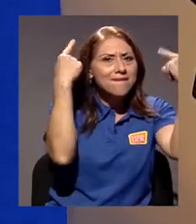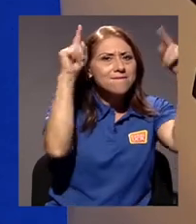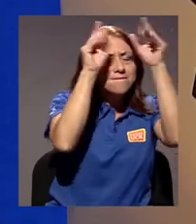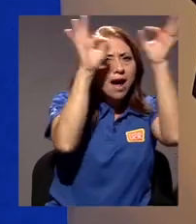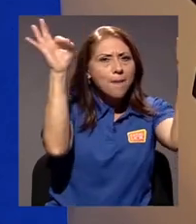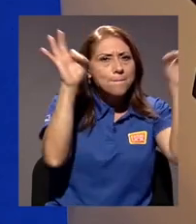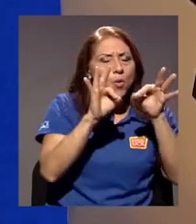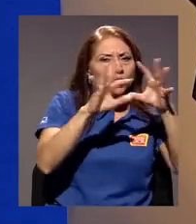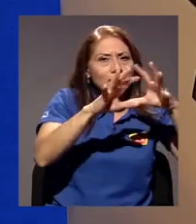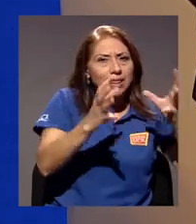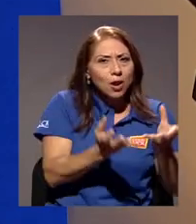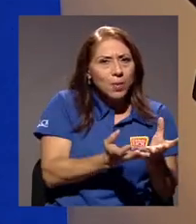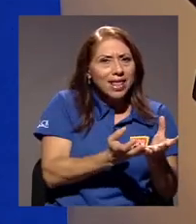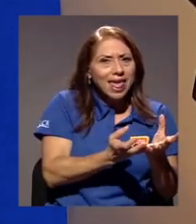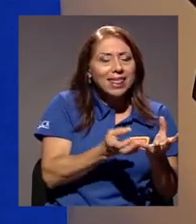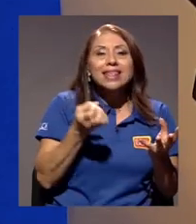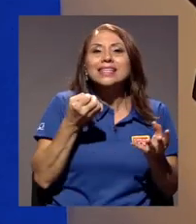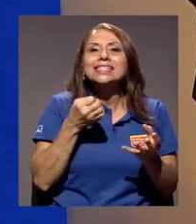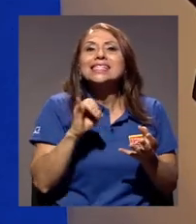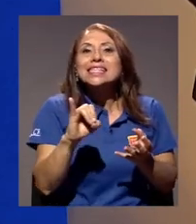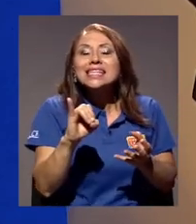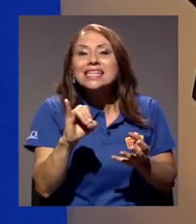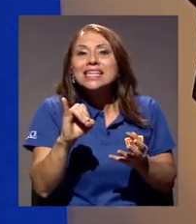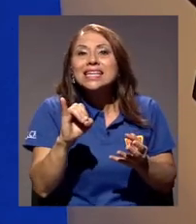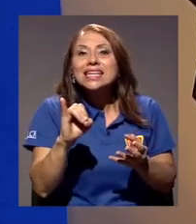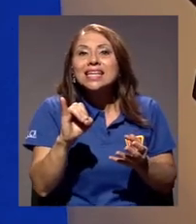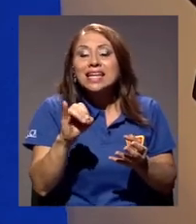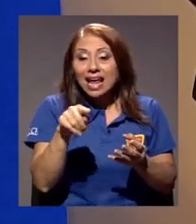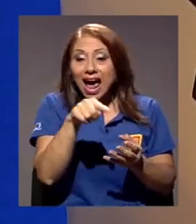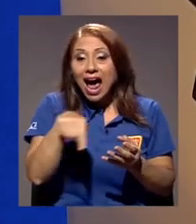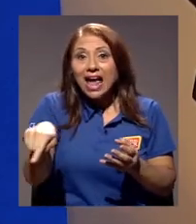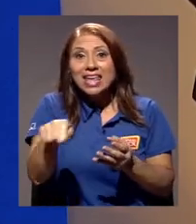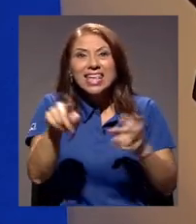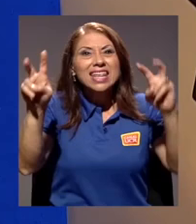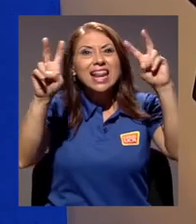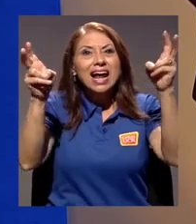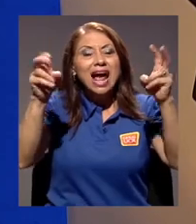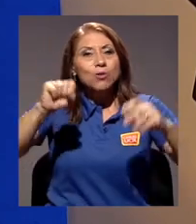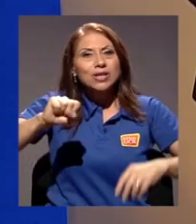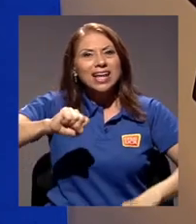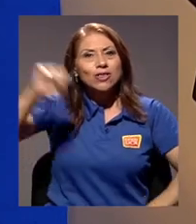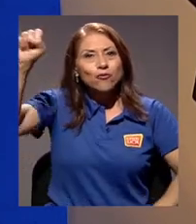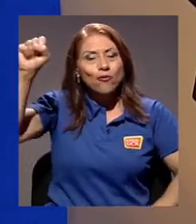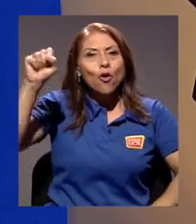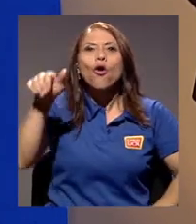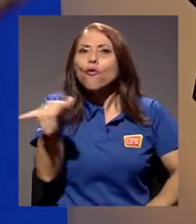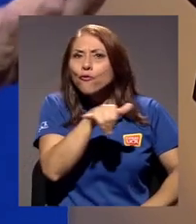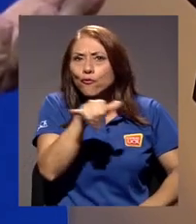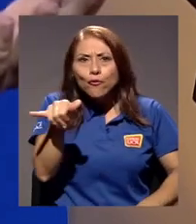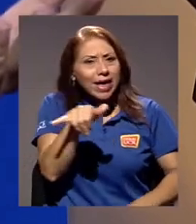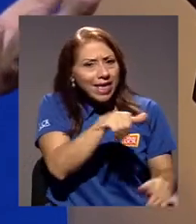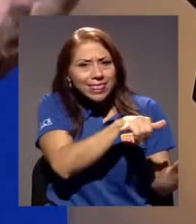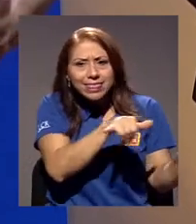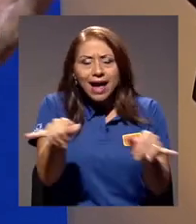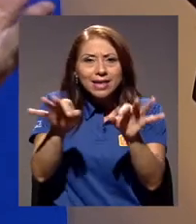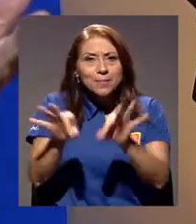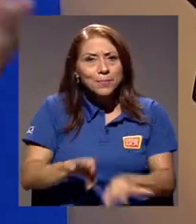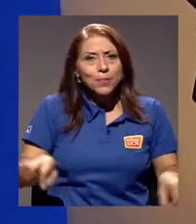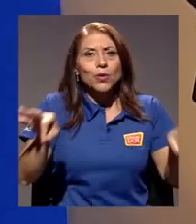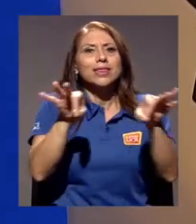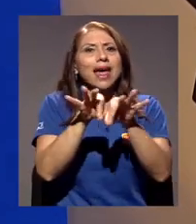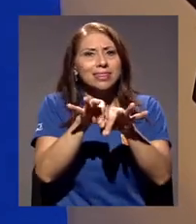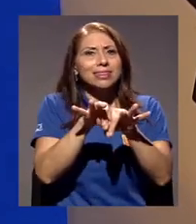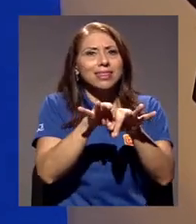si en la causa en que triunfó fue tan importante en grecia